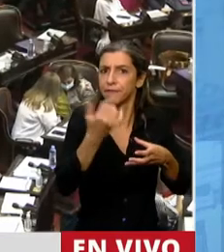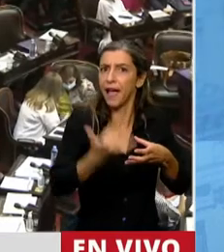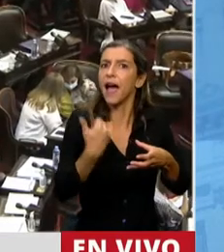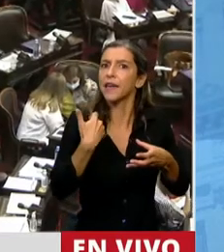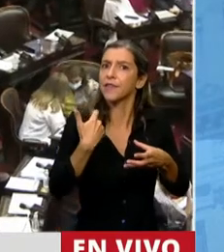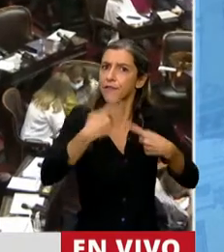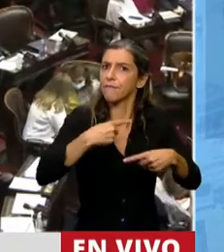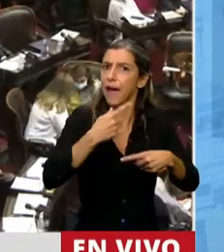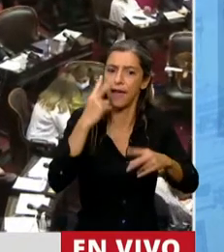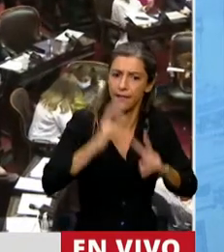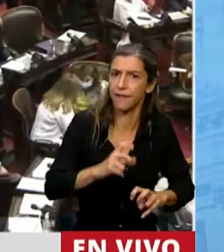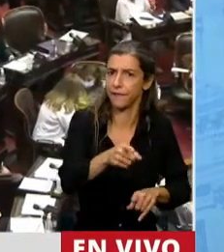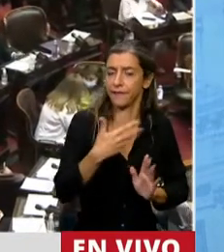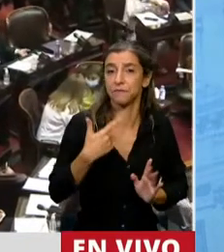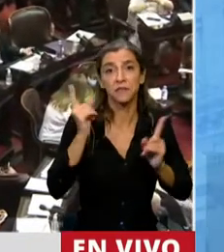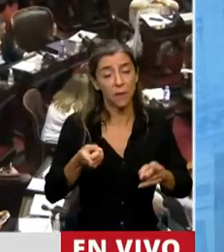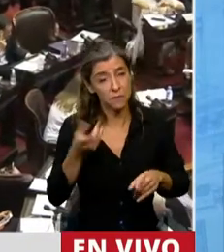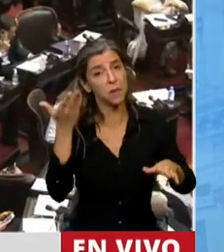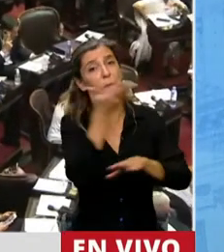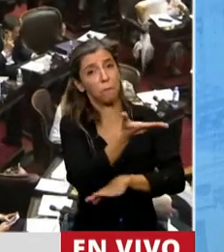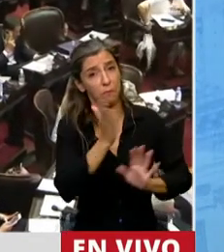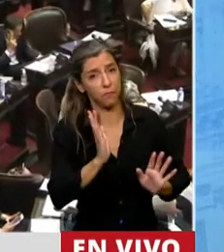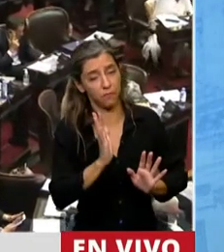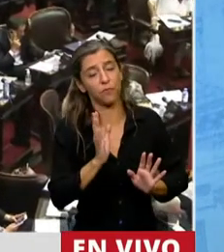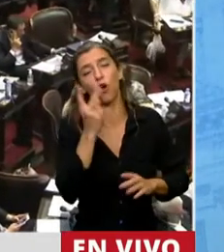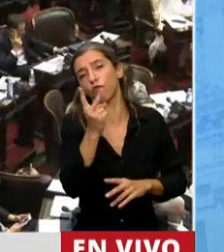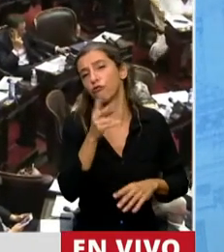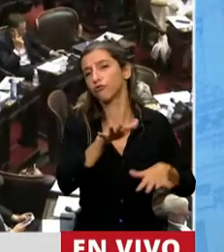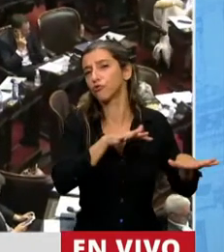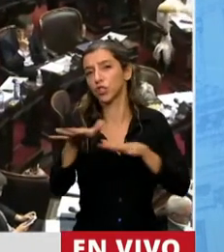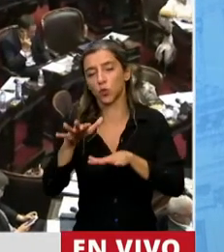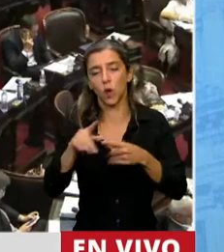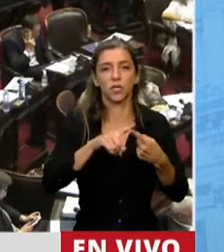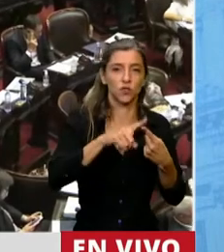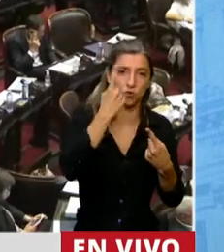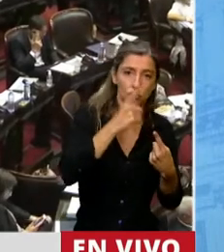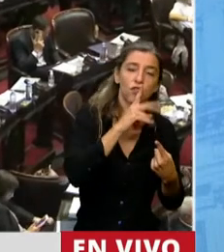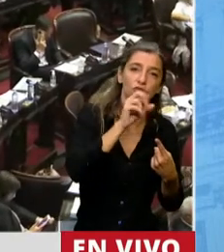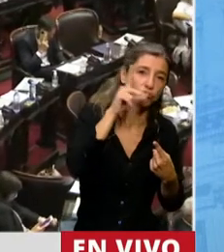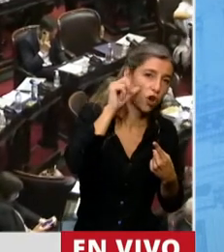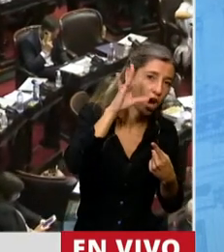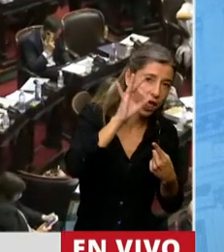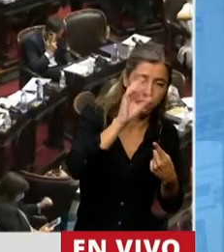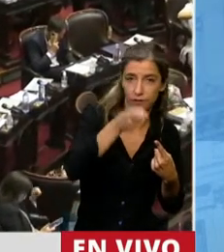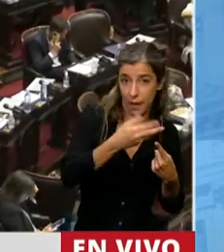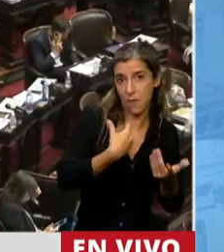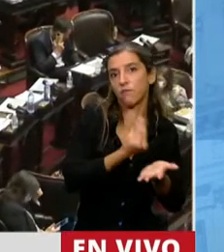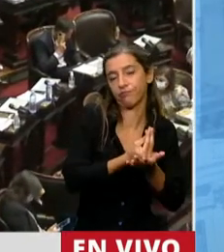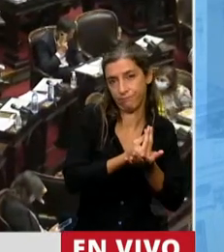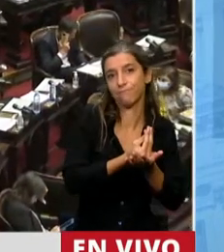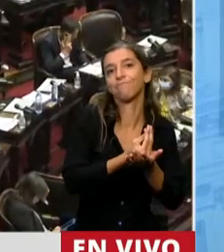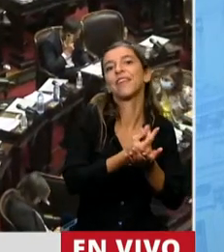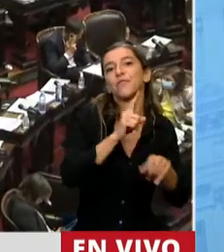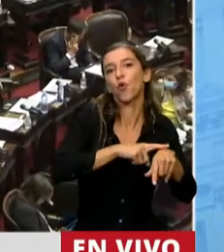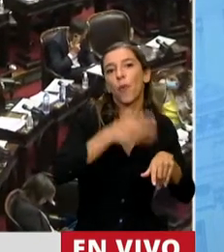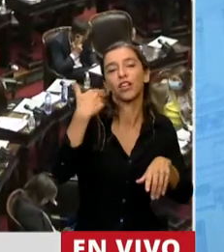Y aparte le había pedido también, por 2 situaciones, el doctor Toledo, que fue funcionario casualmente de Ortega